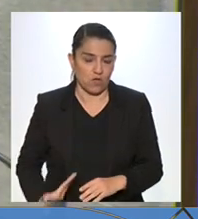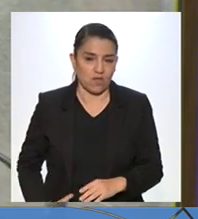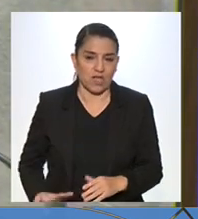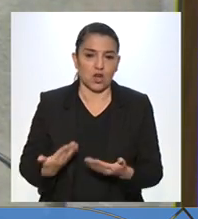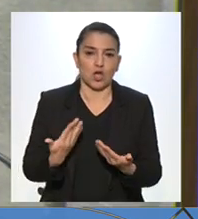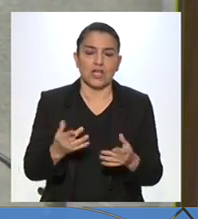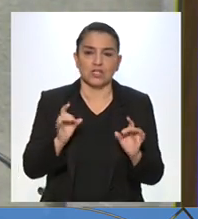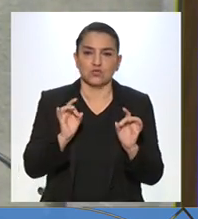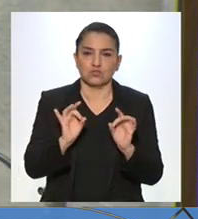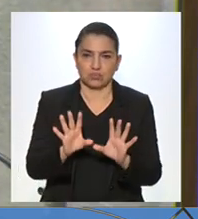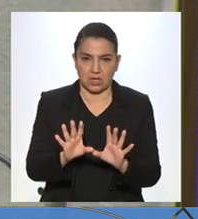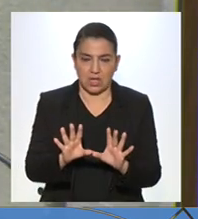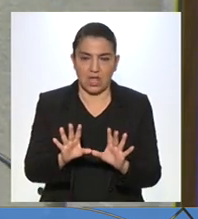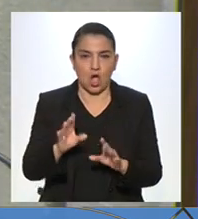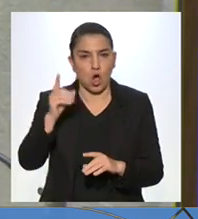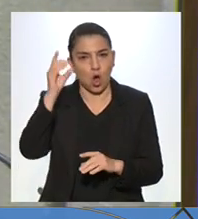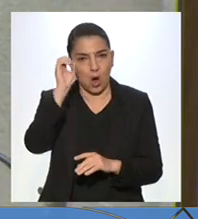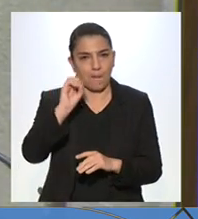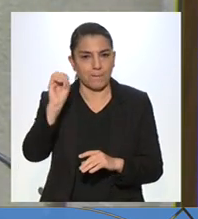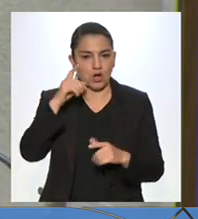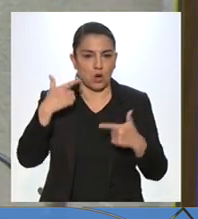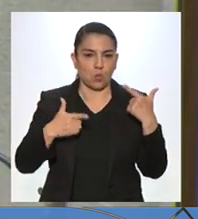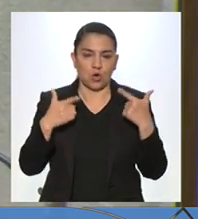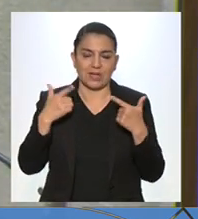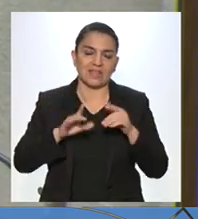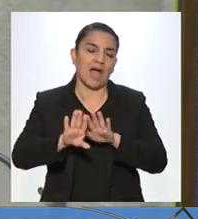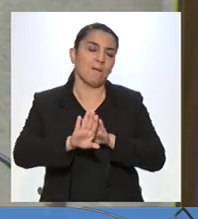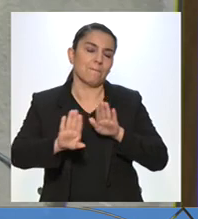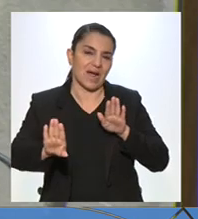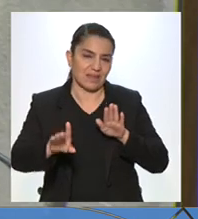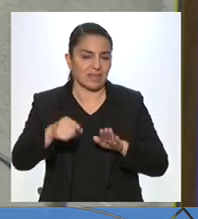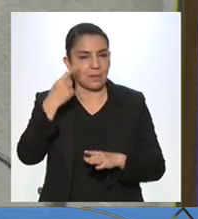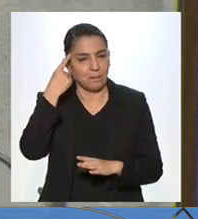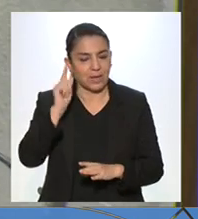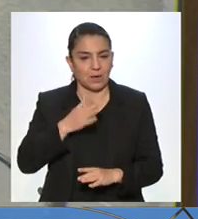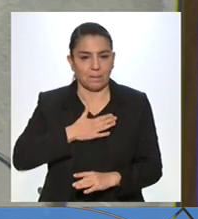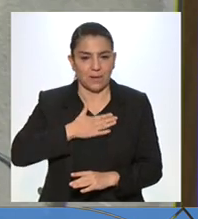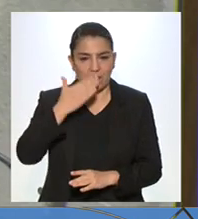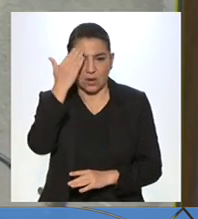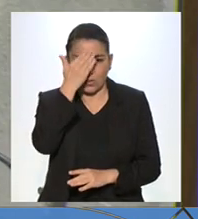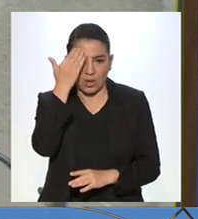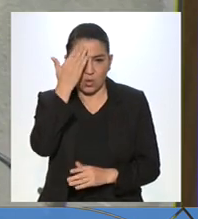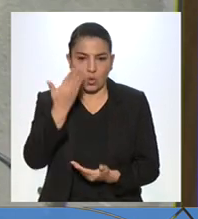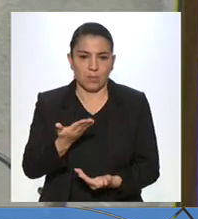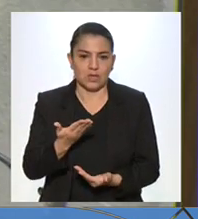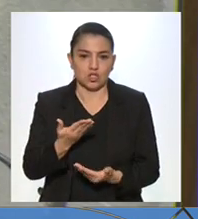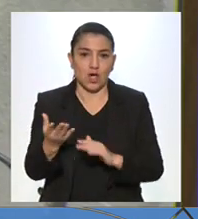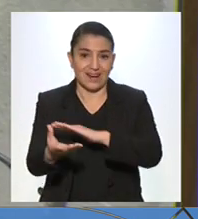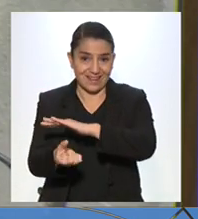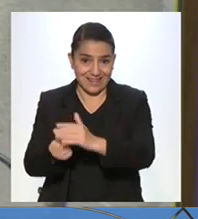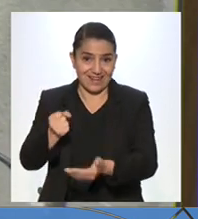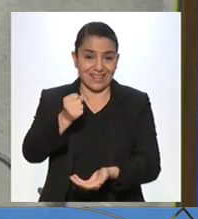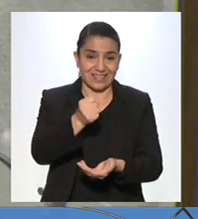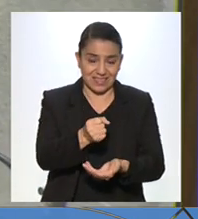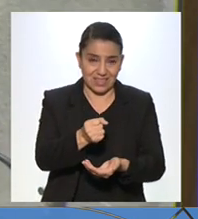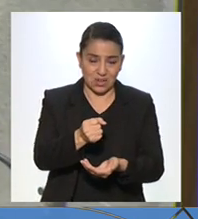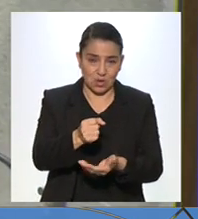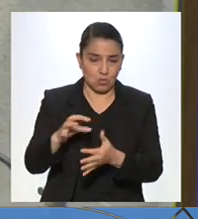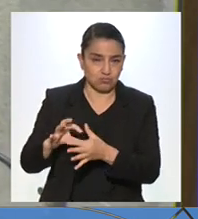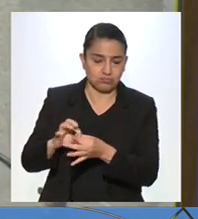sé que es una apreciación política y que ustedes no están al margen de aquello, pero mi preocupación es que si los retiros se están produciendo más